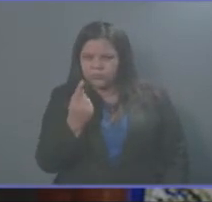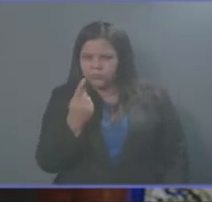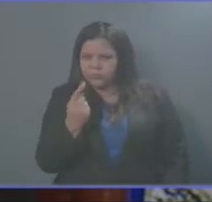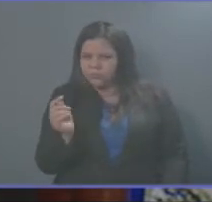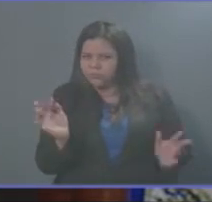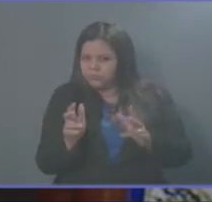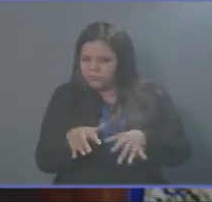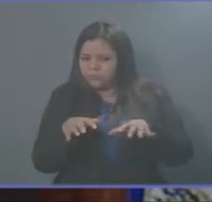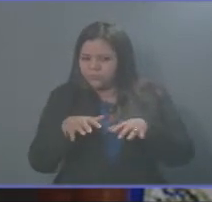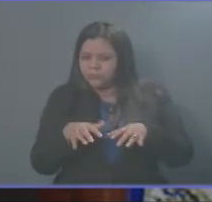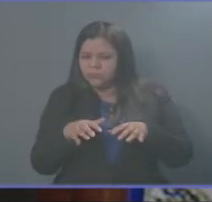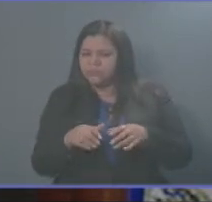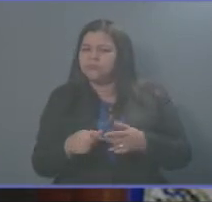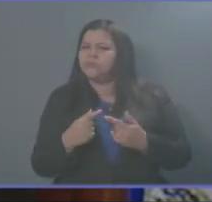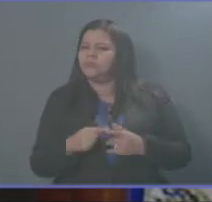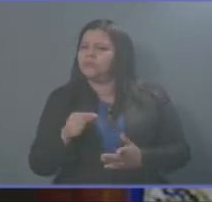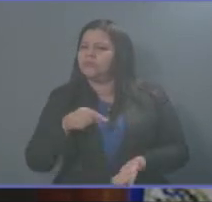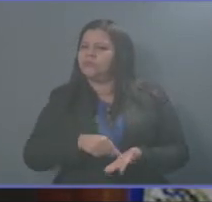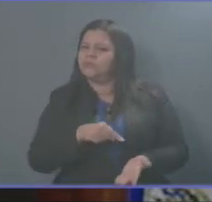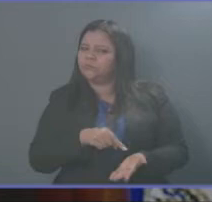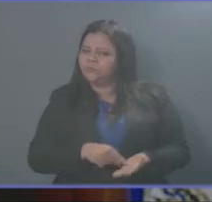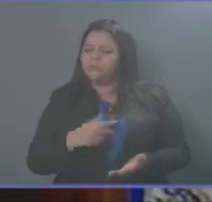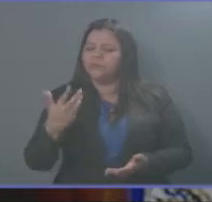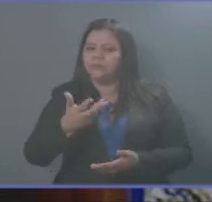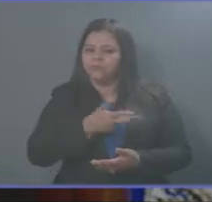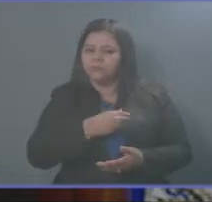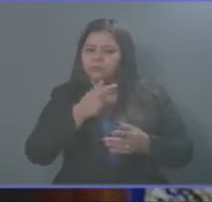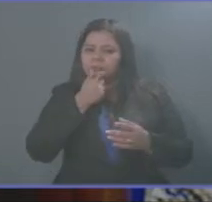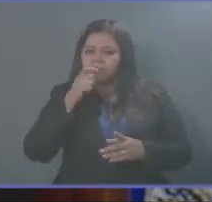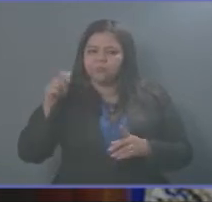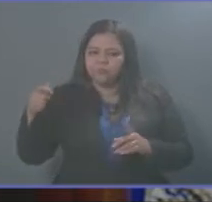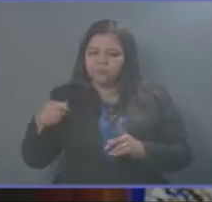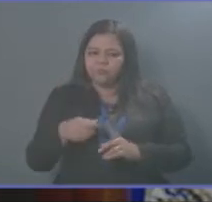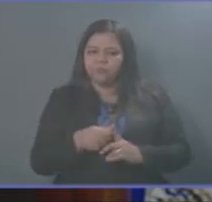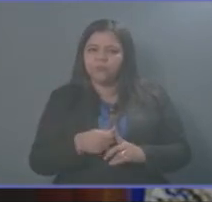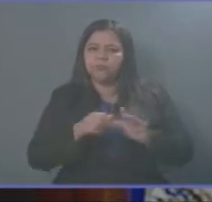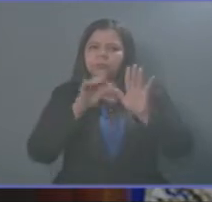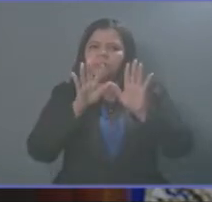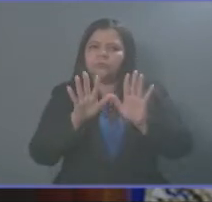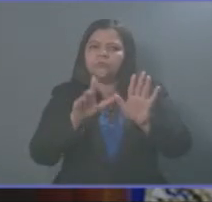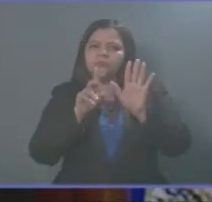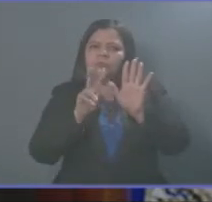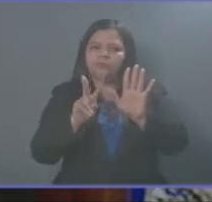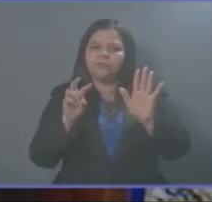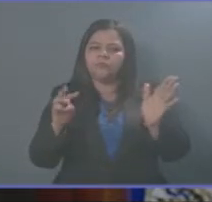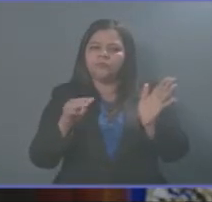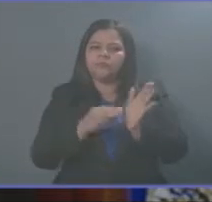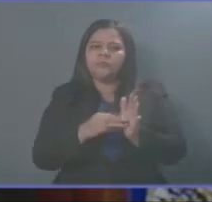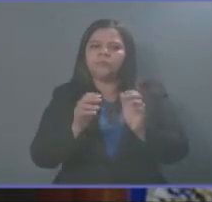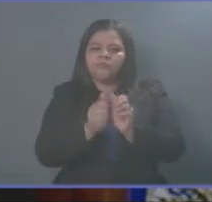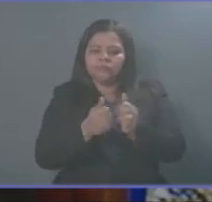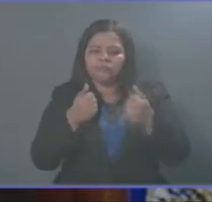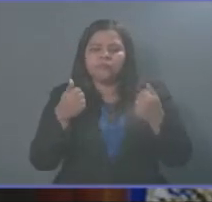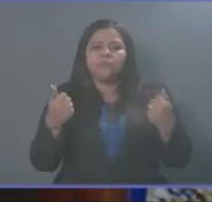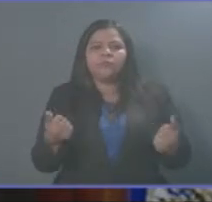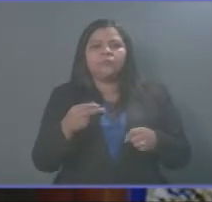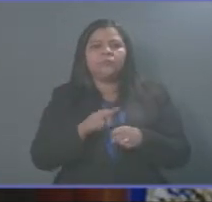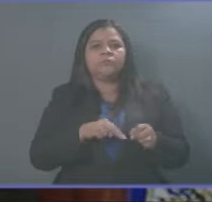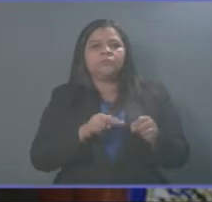plenaria, la deuda que se tiene en pensiones es de 17 mil millones de